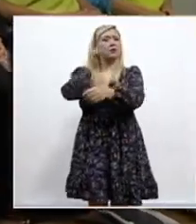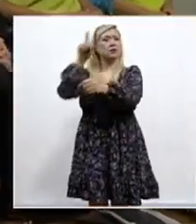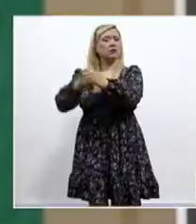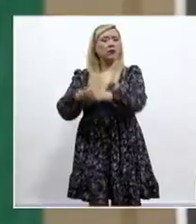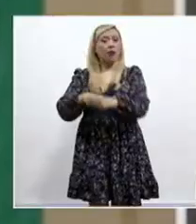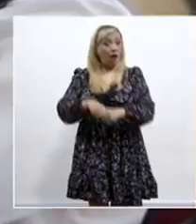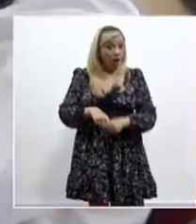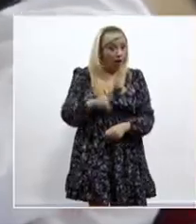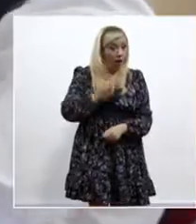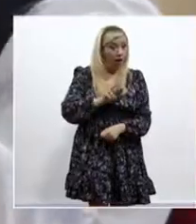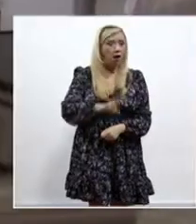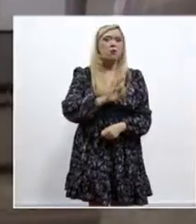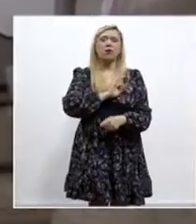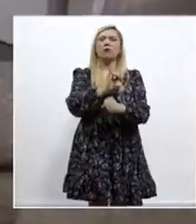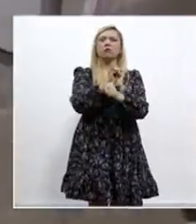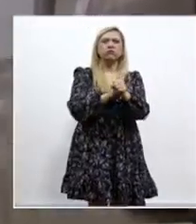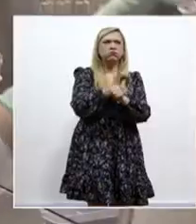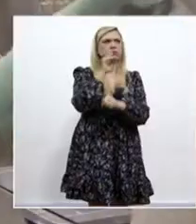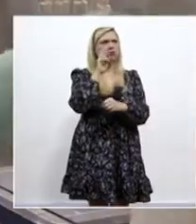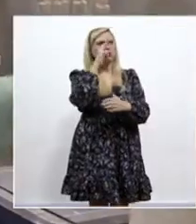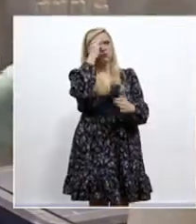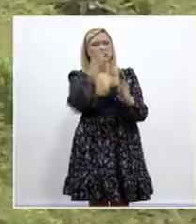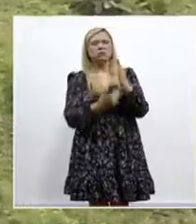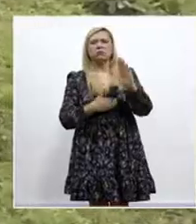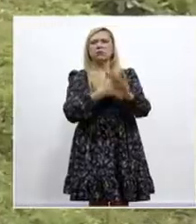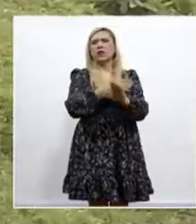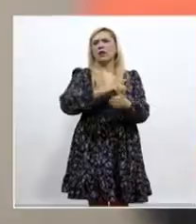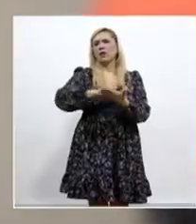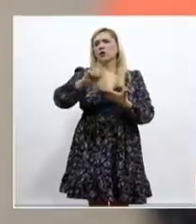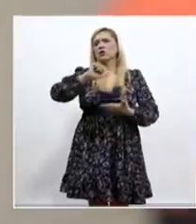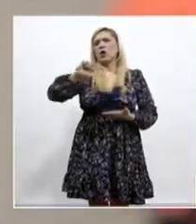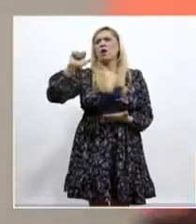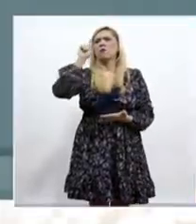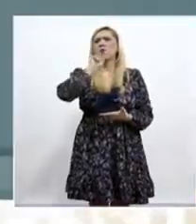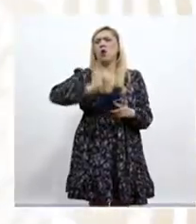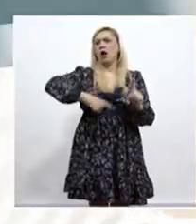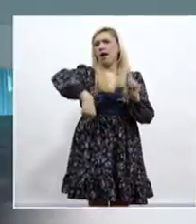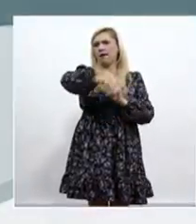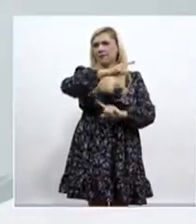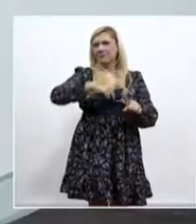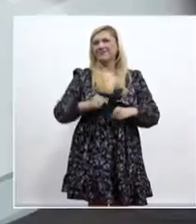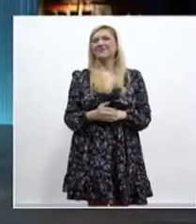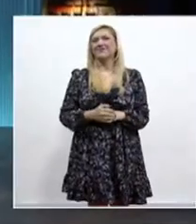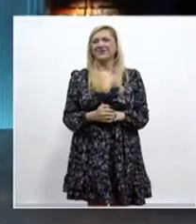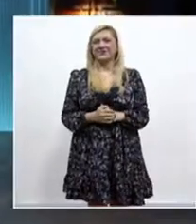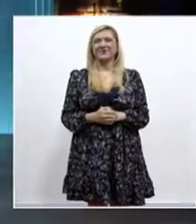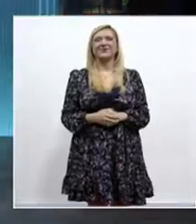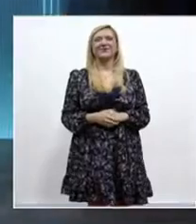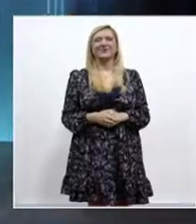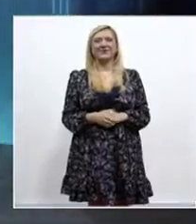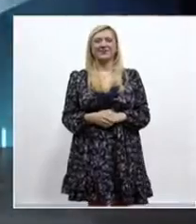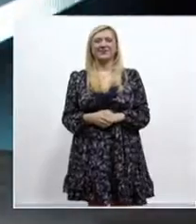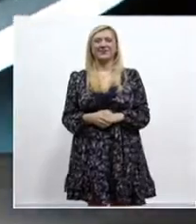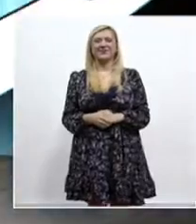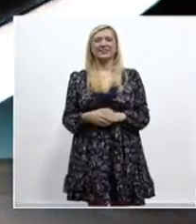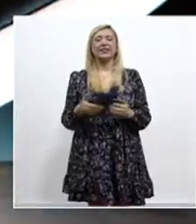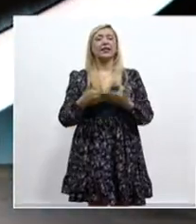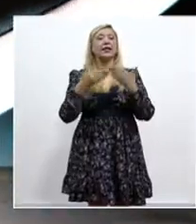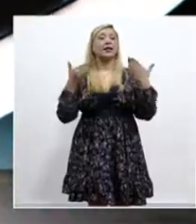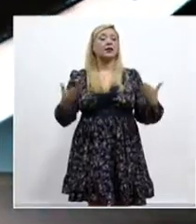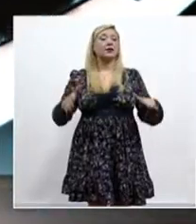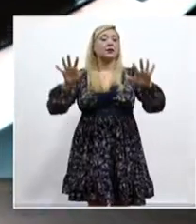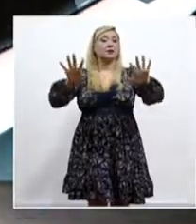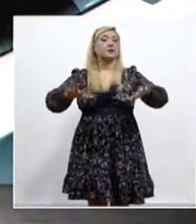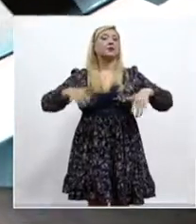somos conocedores o no del asunto específico es en atención a la consecuencia jurídica, de que se